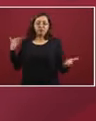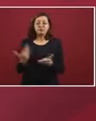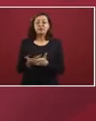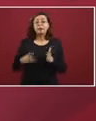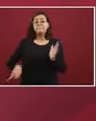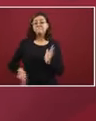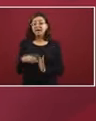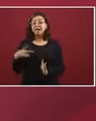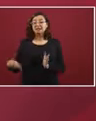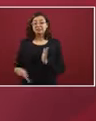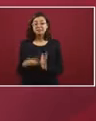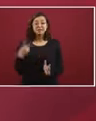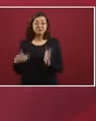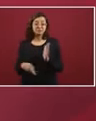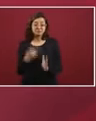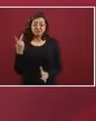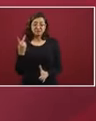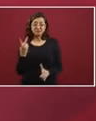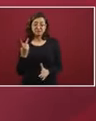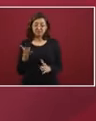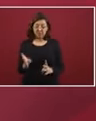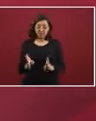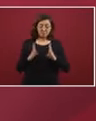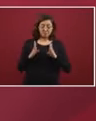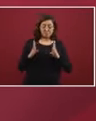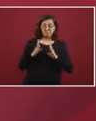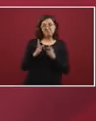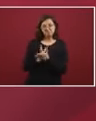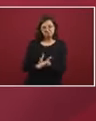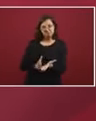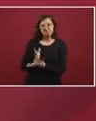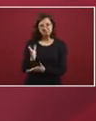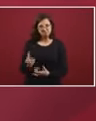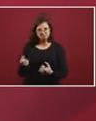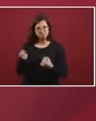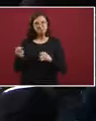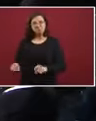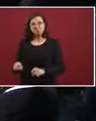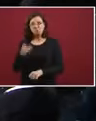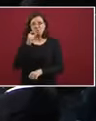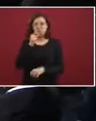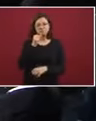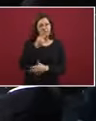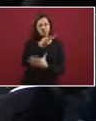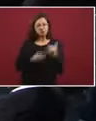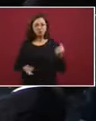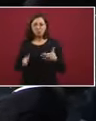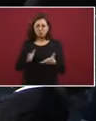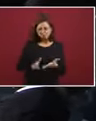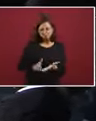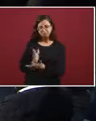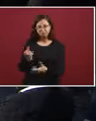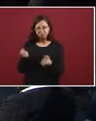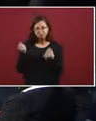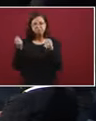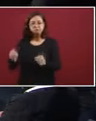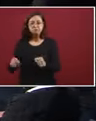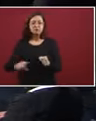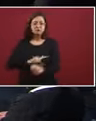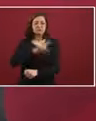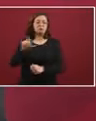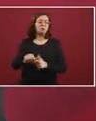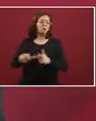habido una intervención por la fuerza militar o policial o combinada han terminado en grandes tragedias